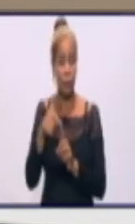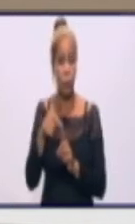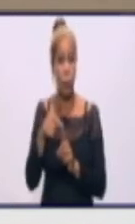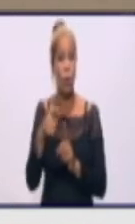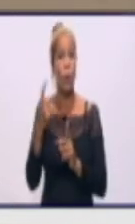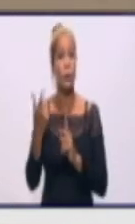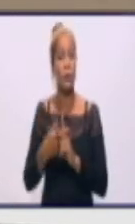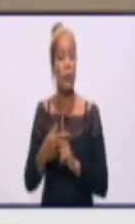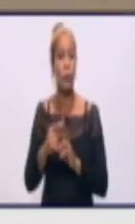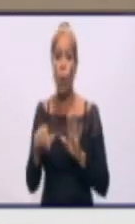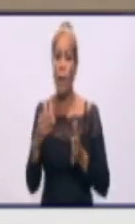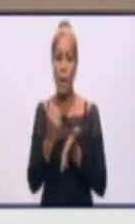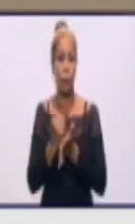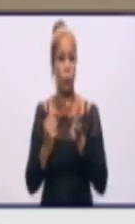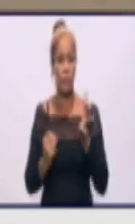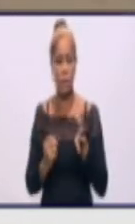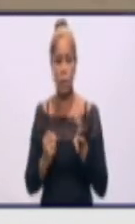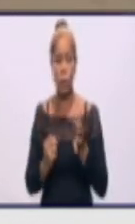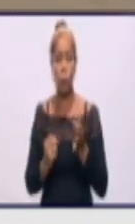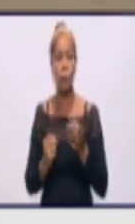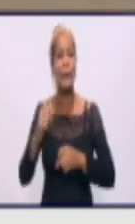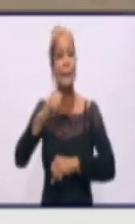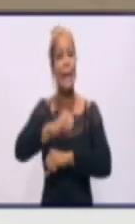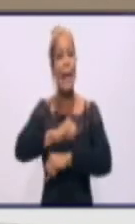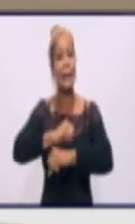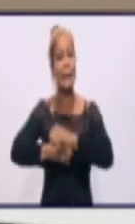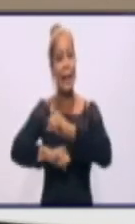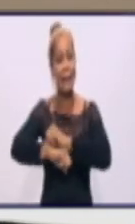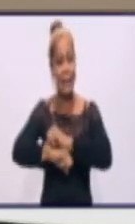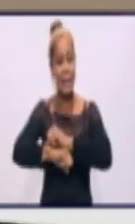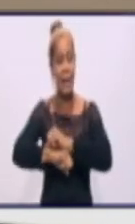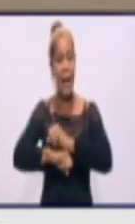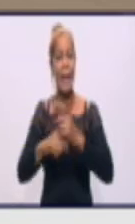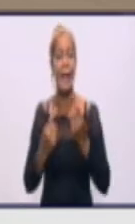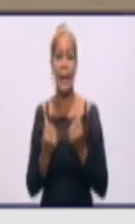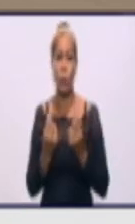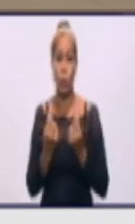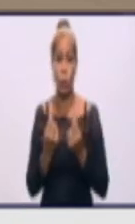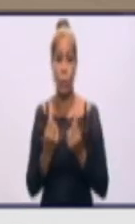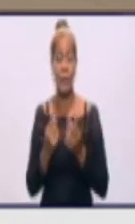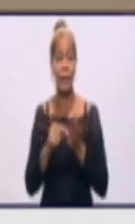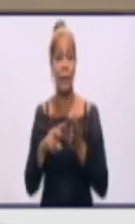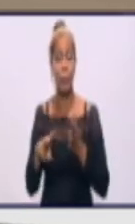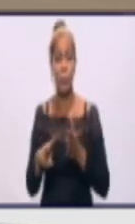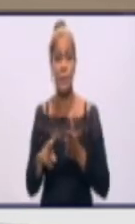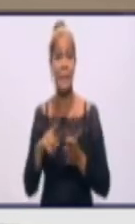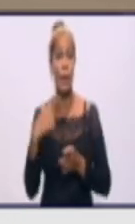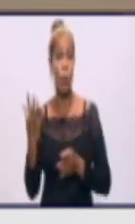en la actualización de la estrategia económica social de la provincia, cuyo nuestros especialistas